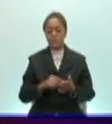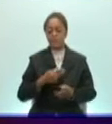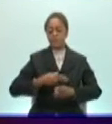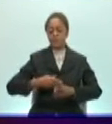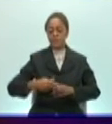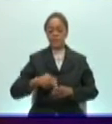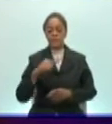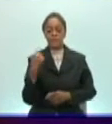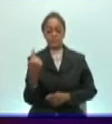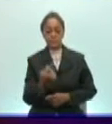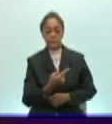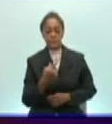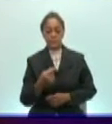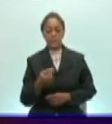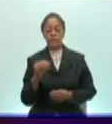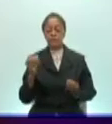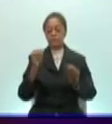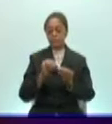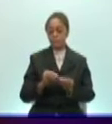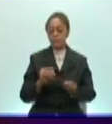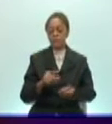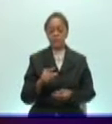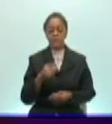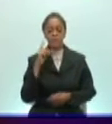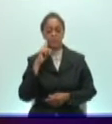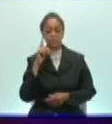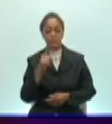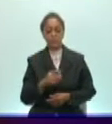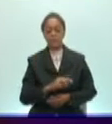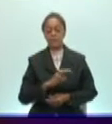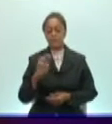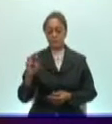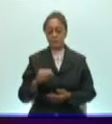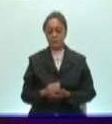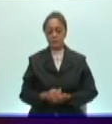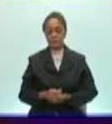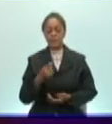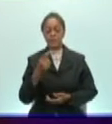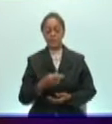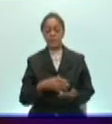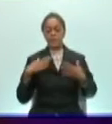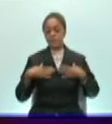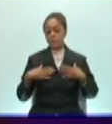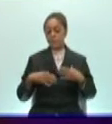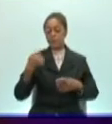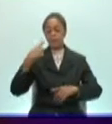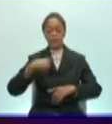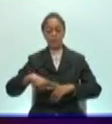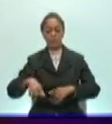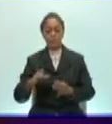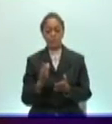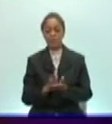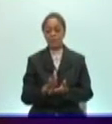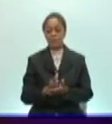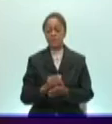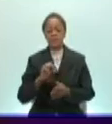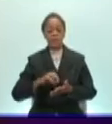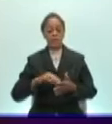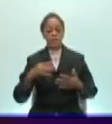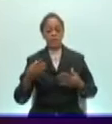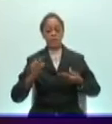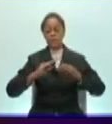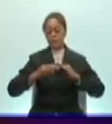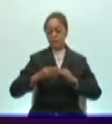histórico, ustedes lo complementan ahora con imágenes de la República. Sin más, nos esperamos entonces en la próxima clase donde vamos a